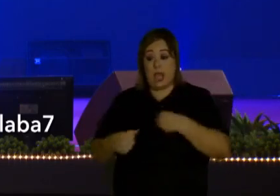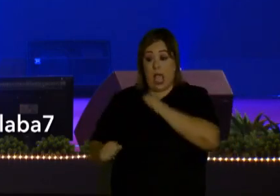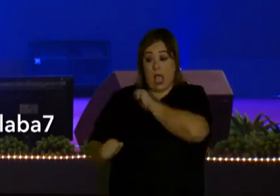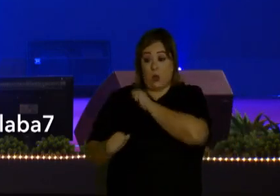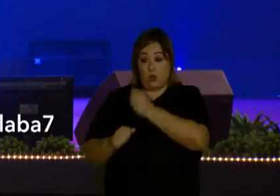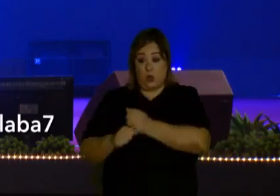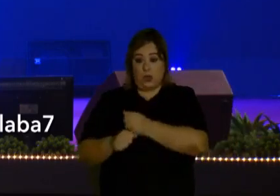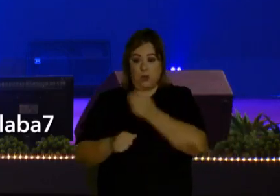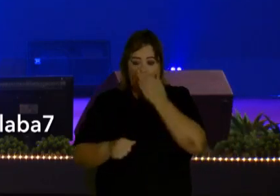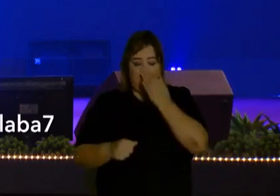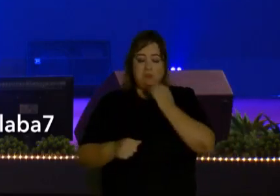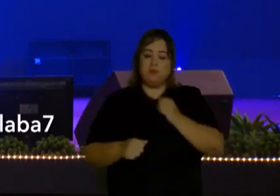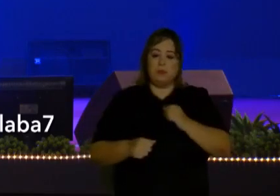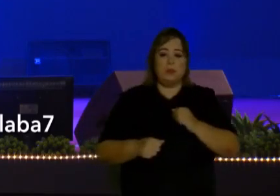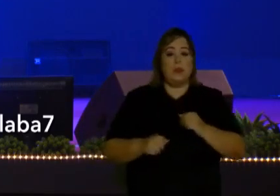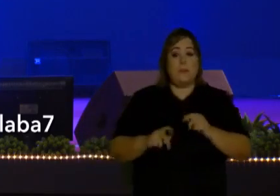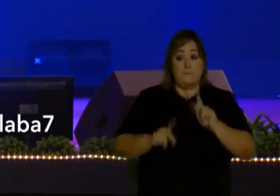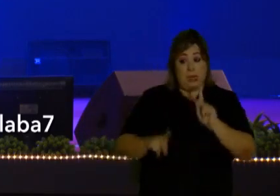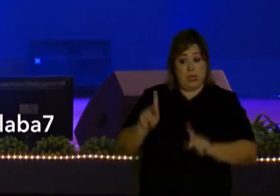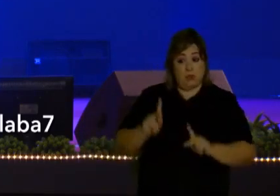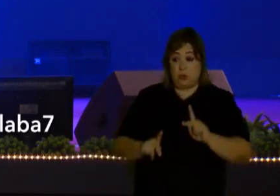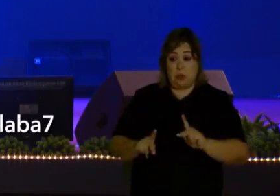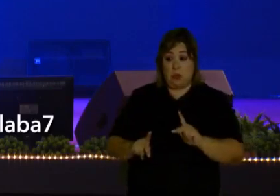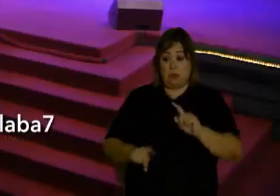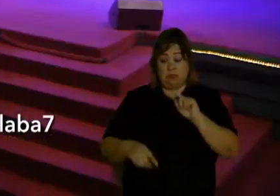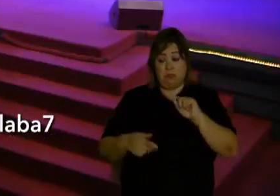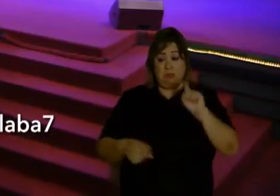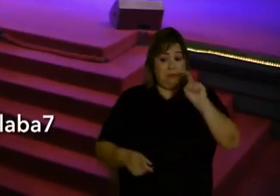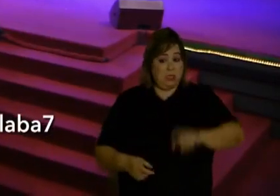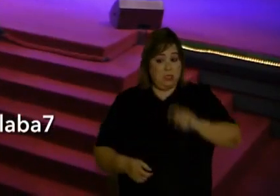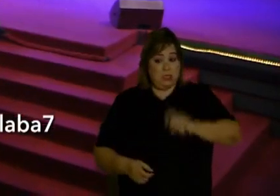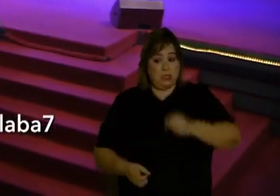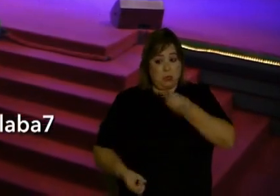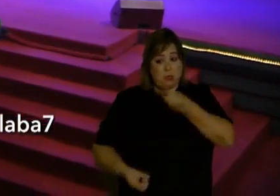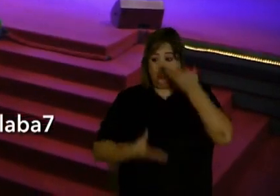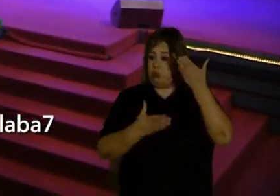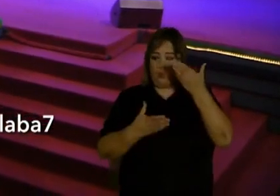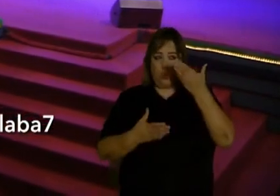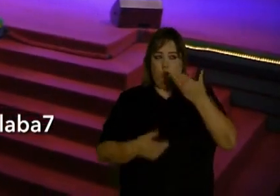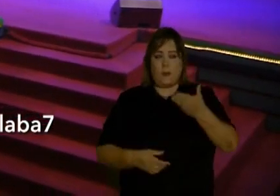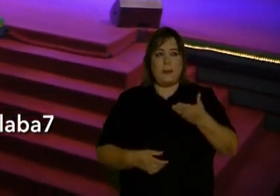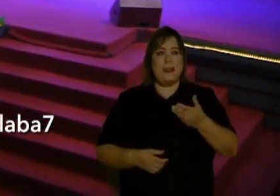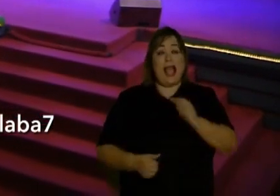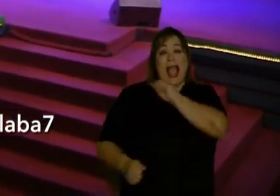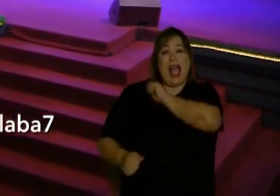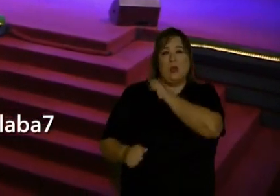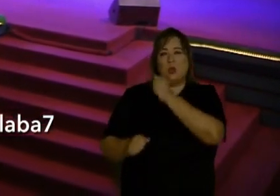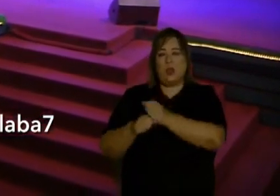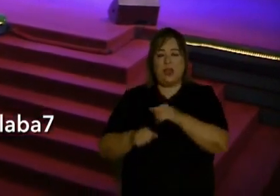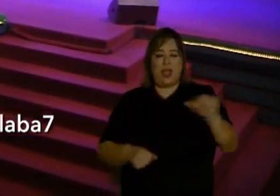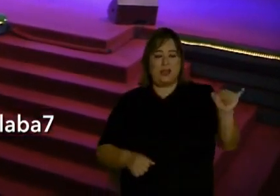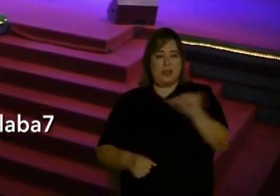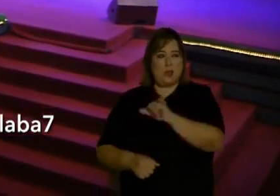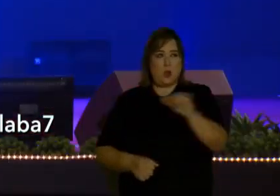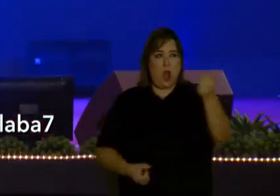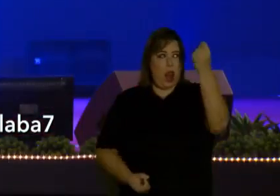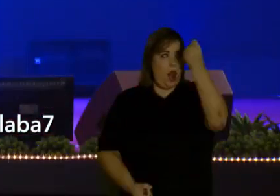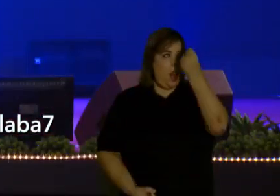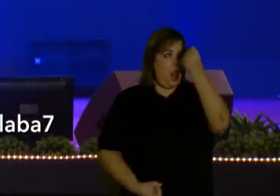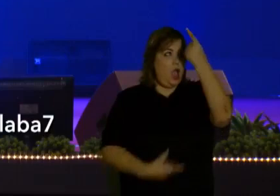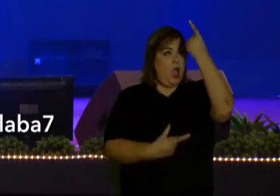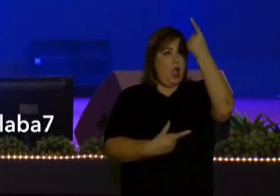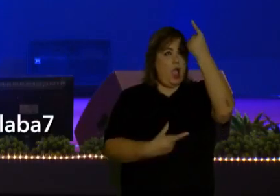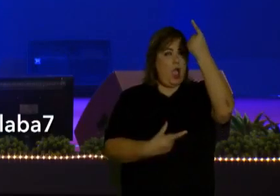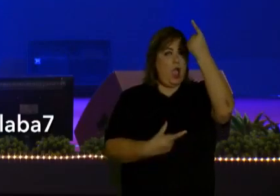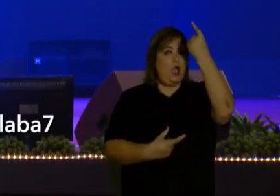Hay gente muy pasiva con mucha autoridad, porque la autoridad está ligada al entendimiento. Y cuando usted tiene el entendimiento, usted no tiene que gritar, usted tiene que